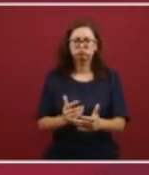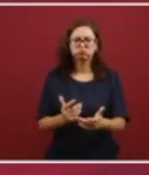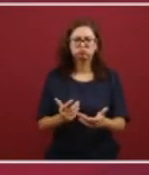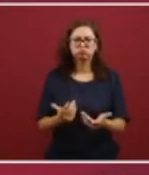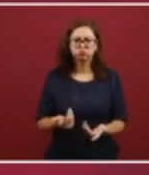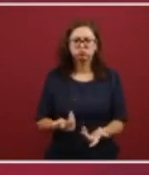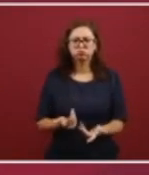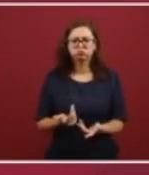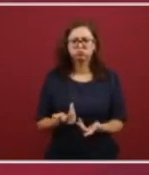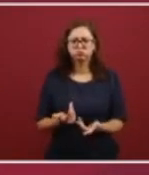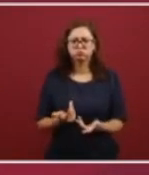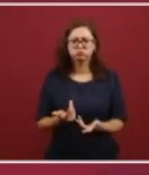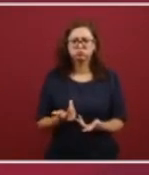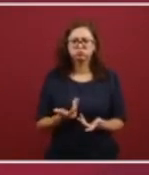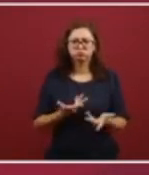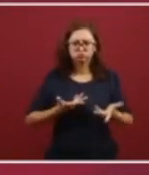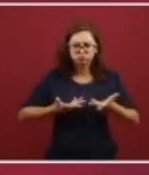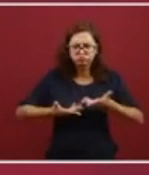convencer